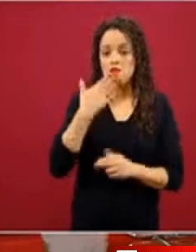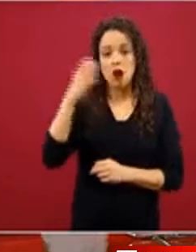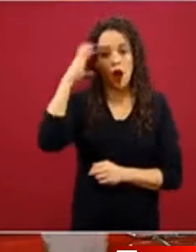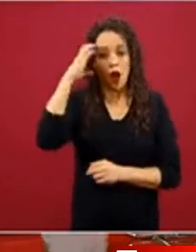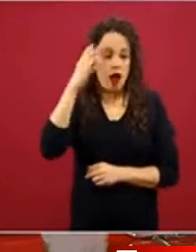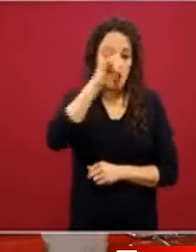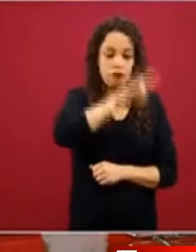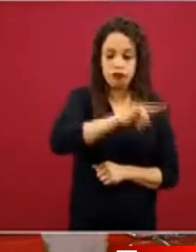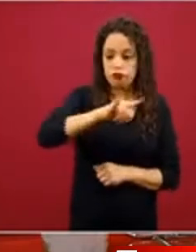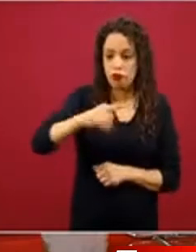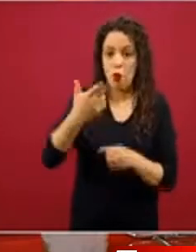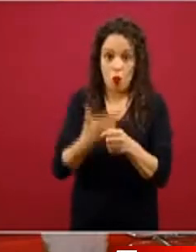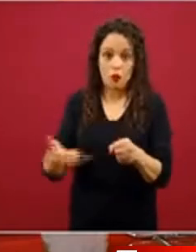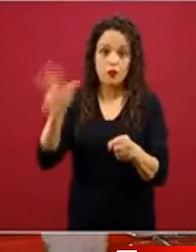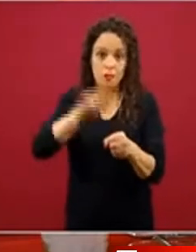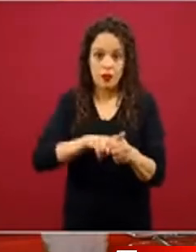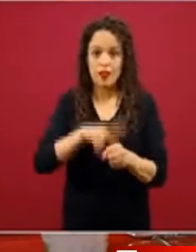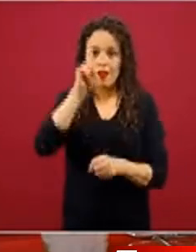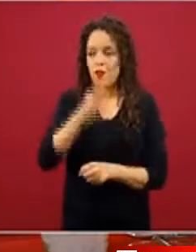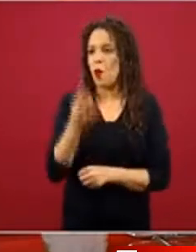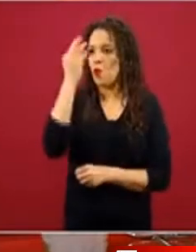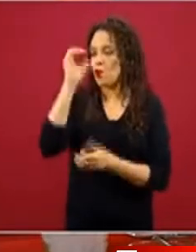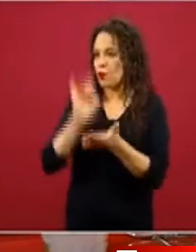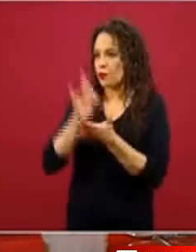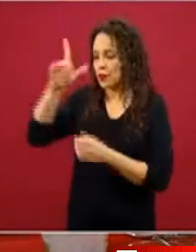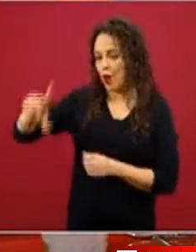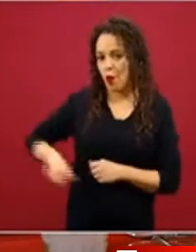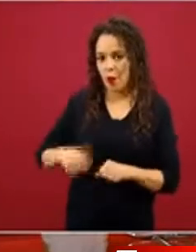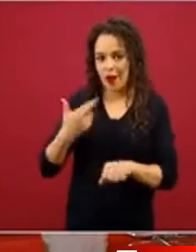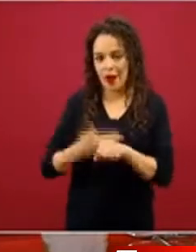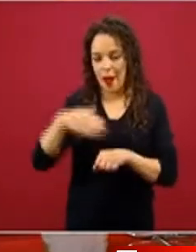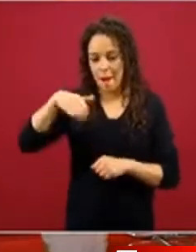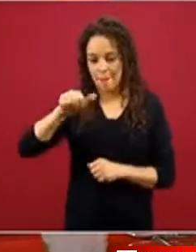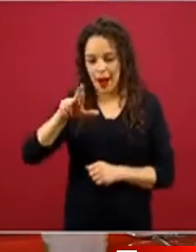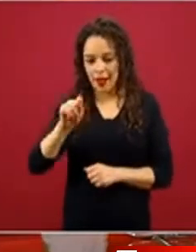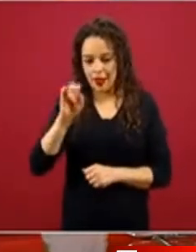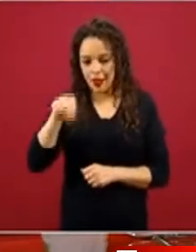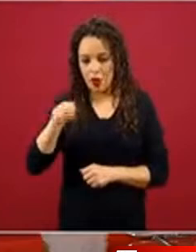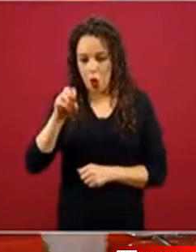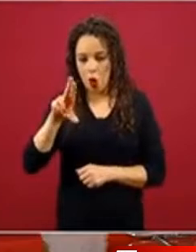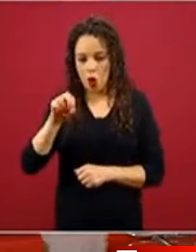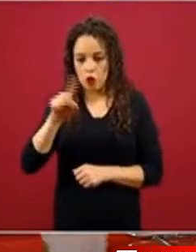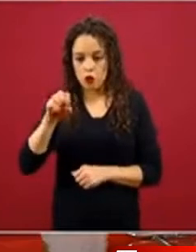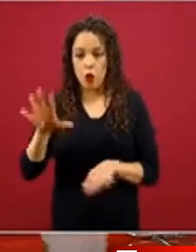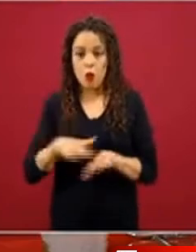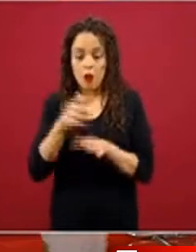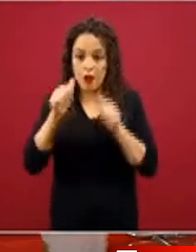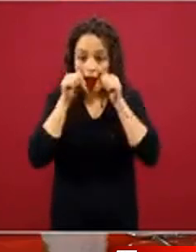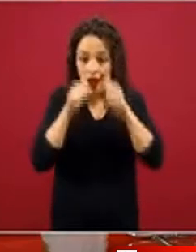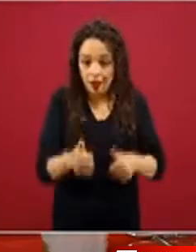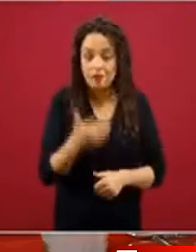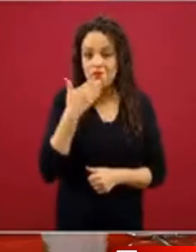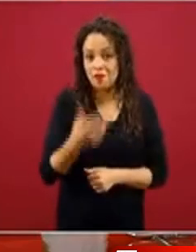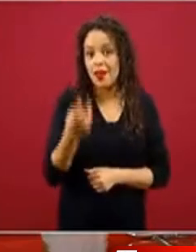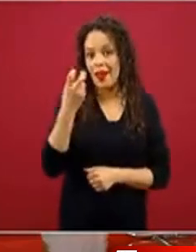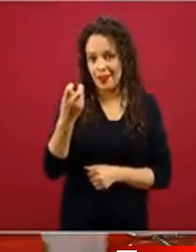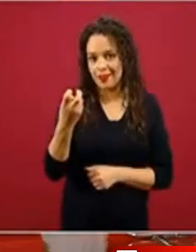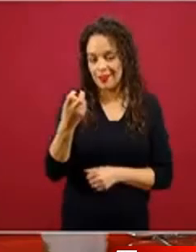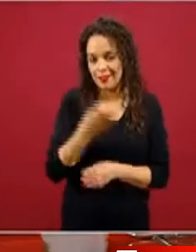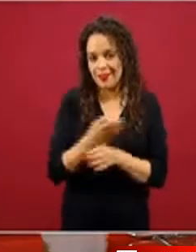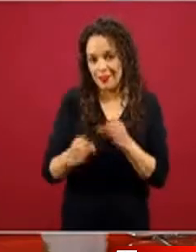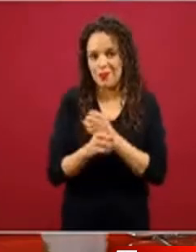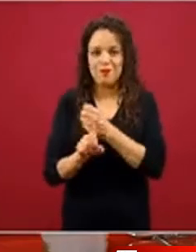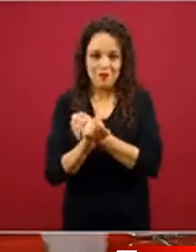camas. Agradecimiento al gobernador Martín Orozco por su atención a esta situación.